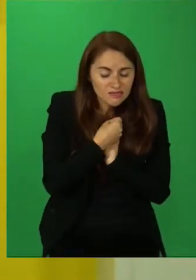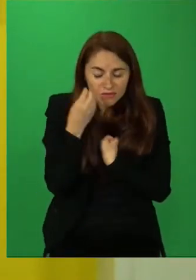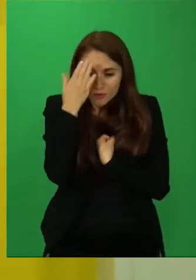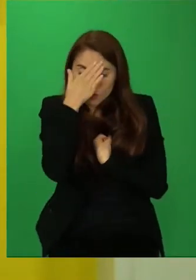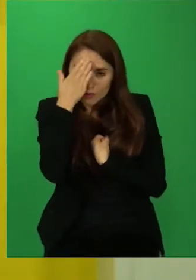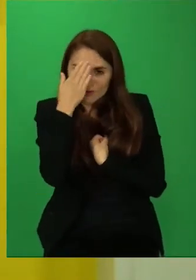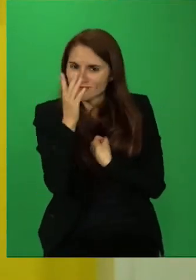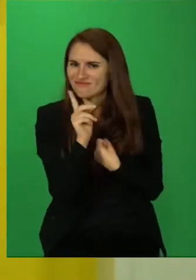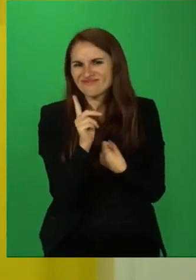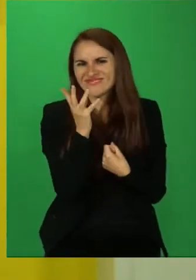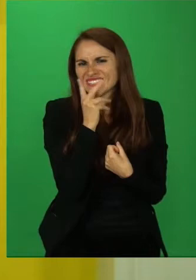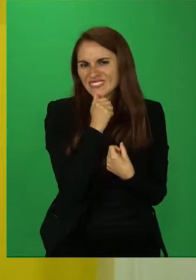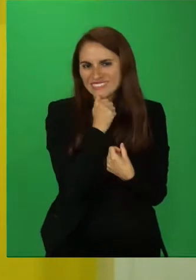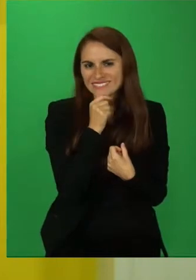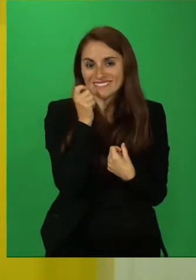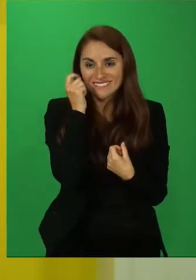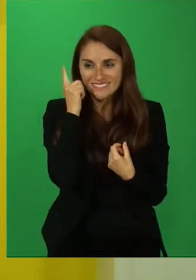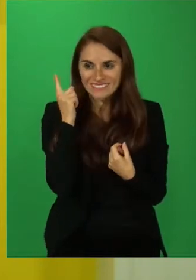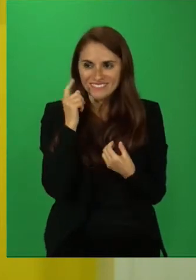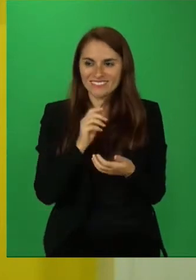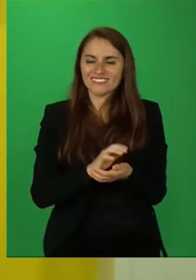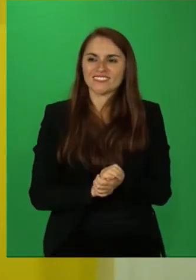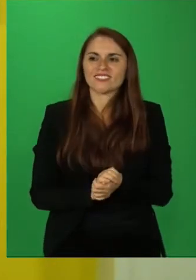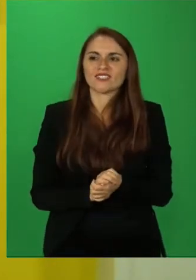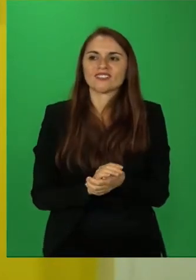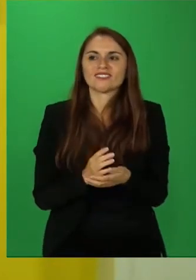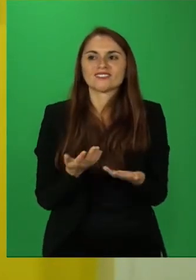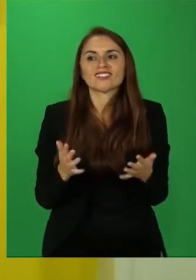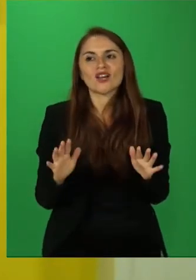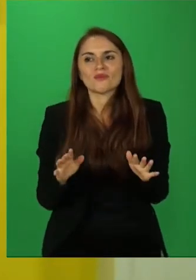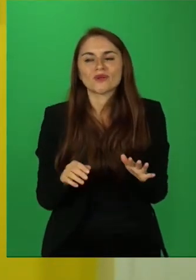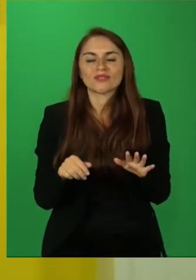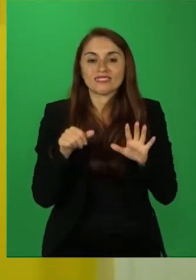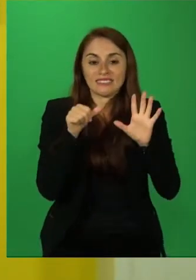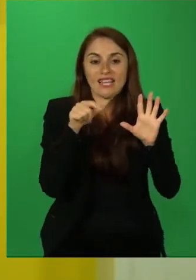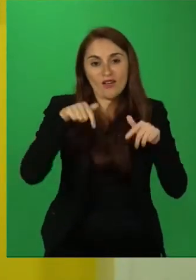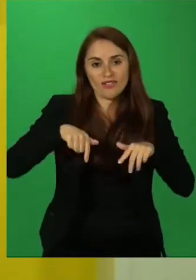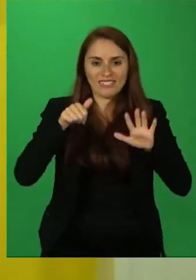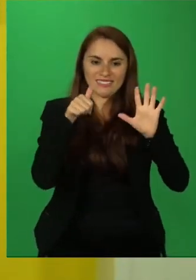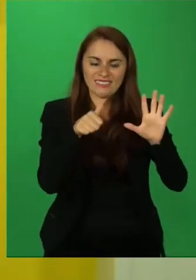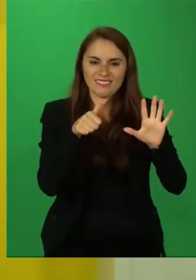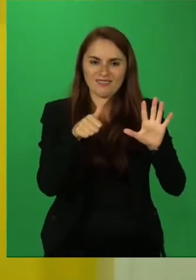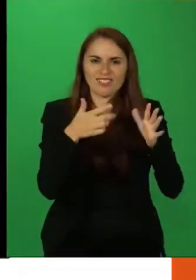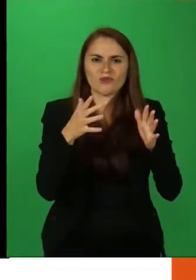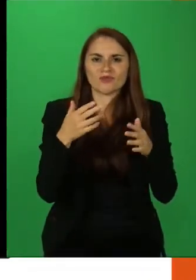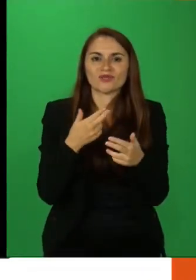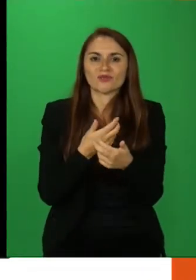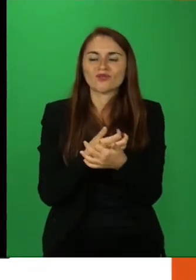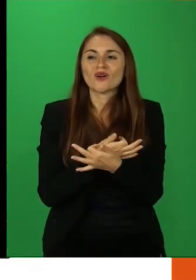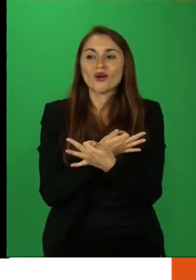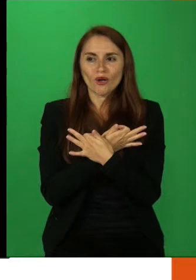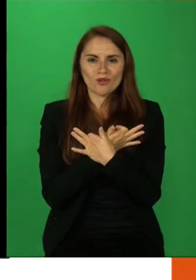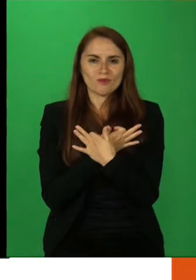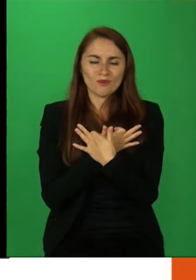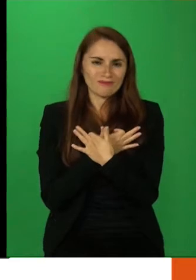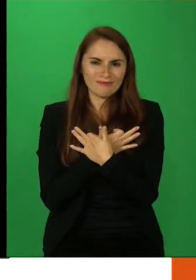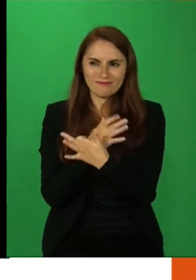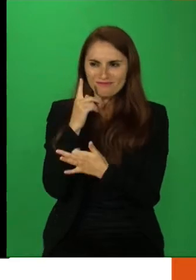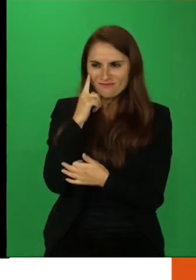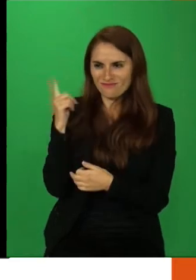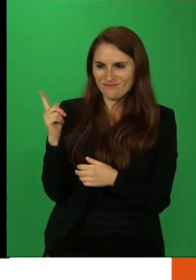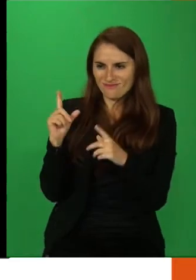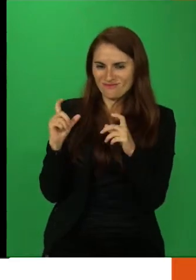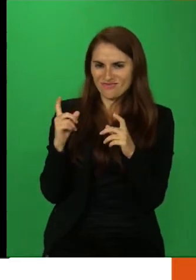Finalmente, vamos al paso 6. Me imagino que estás como Batman diciendo, profesora, basta, ¿por qué tantos pasos? ¿Qué voy a hacer con